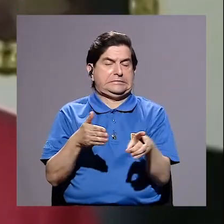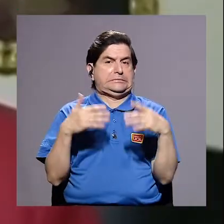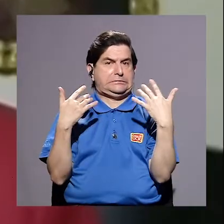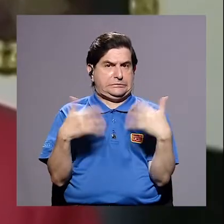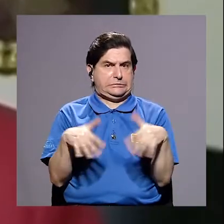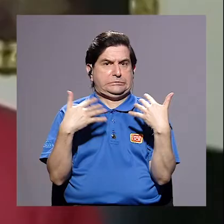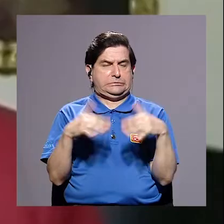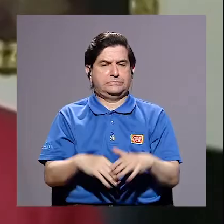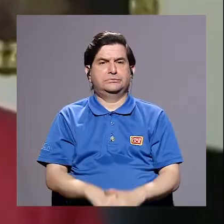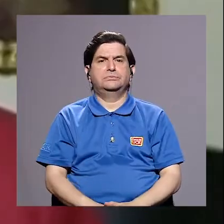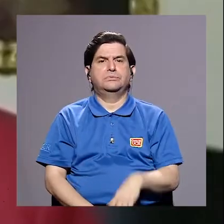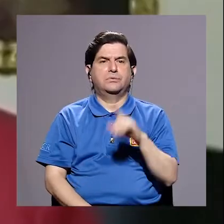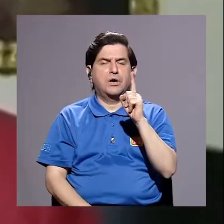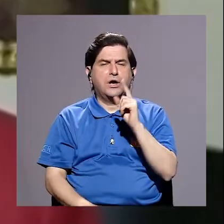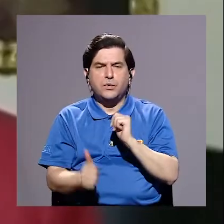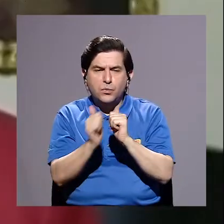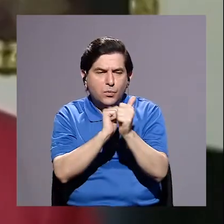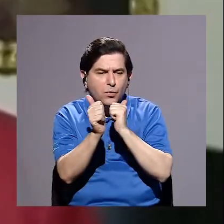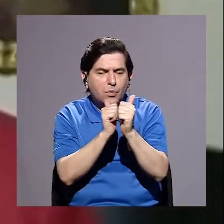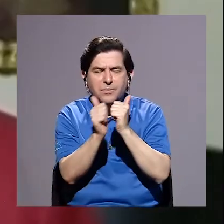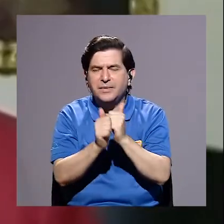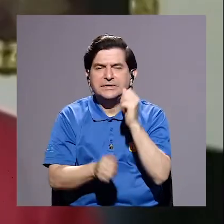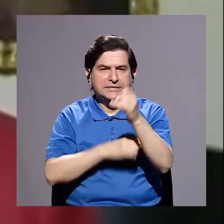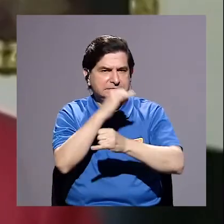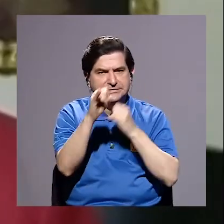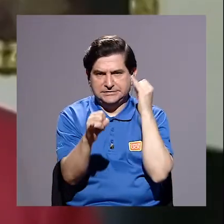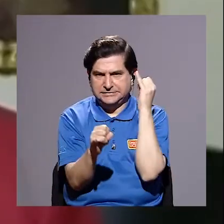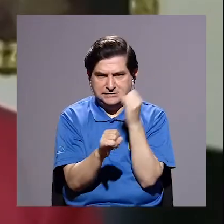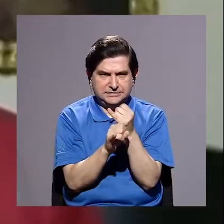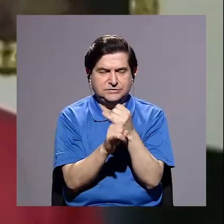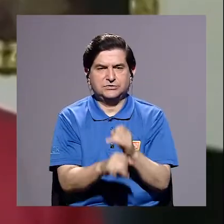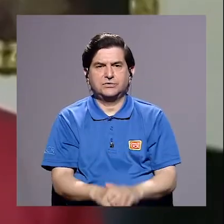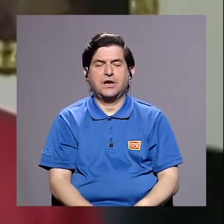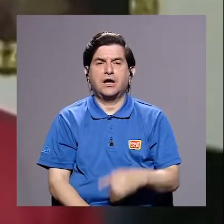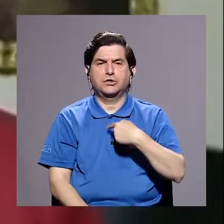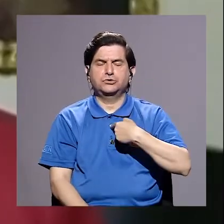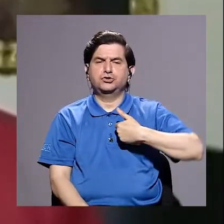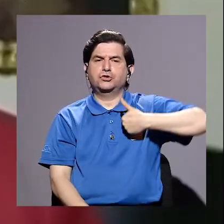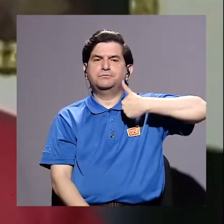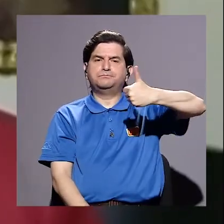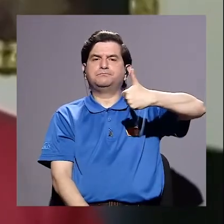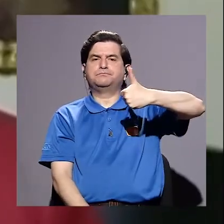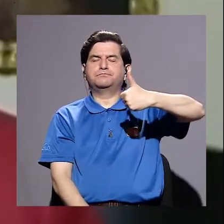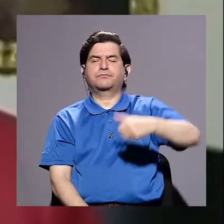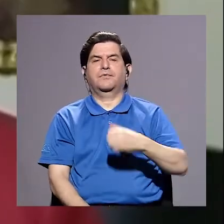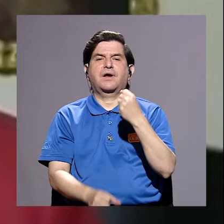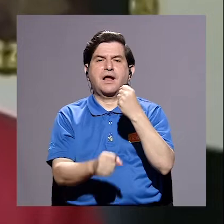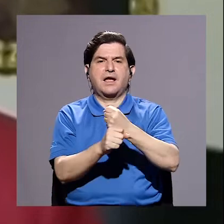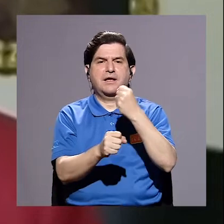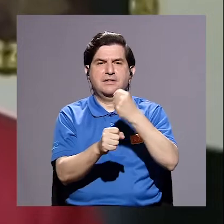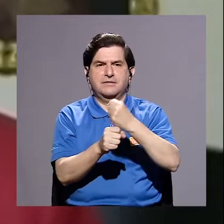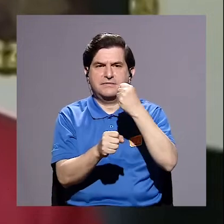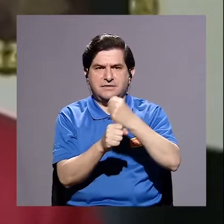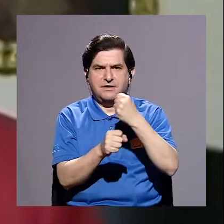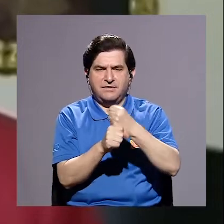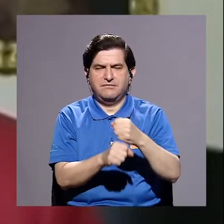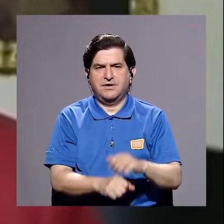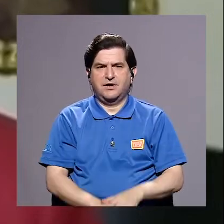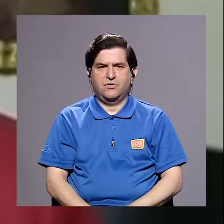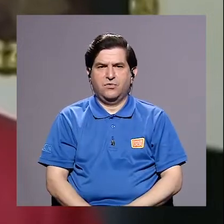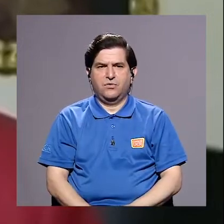discriminación. Mediante un concurso internacional, yo gané el puesto que